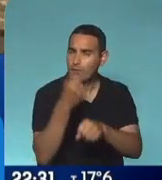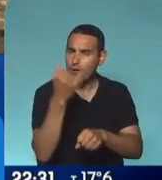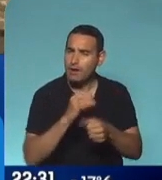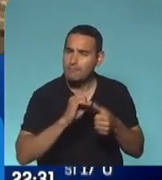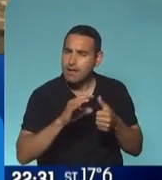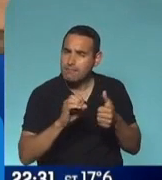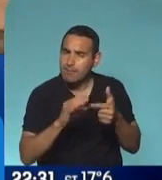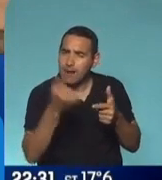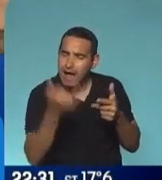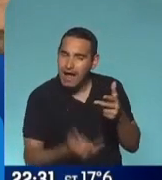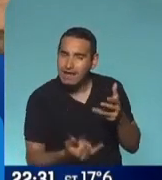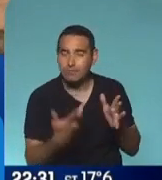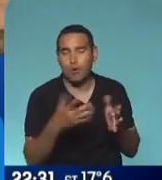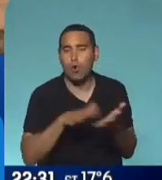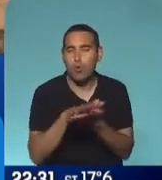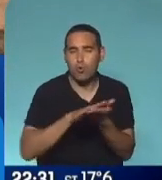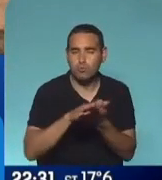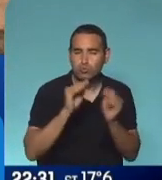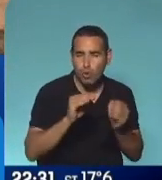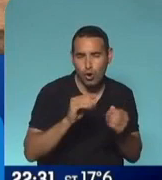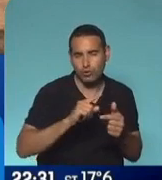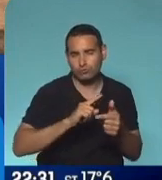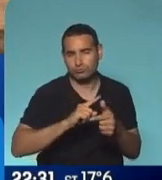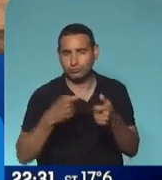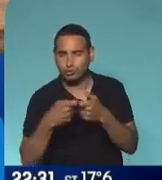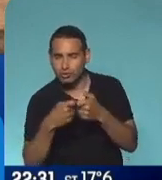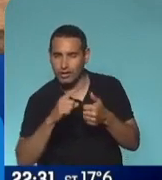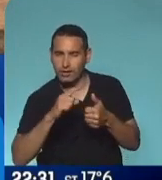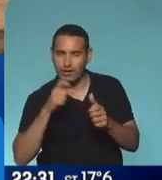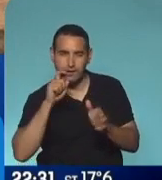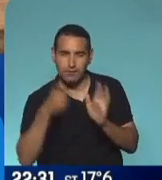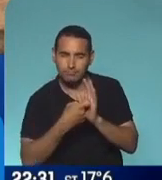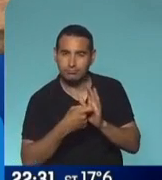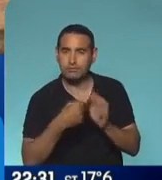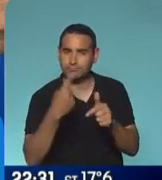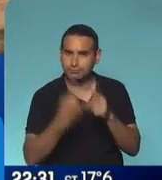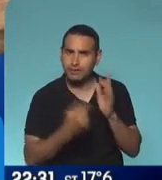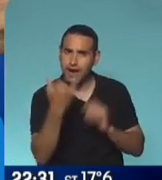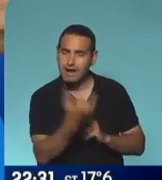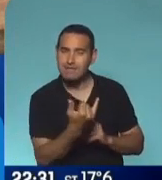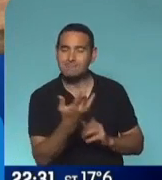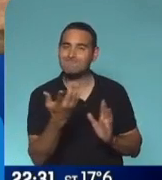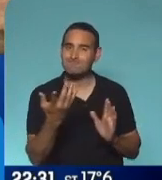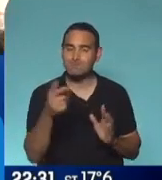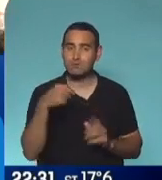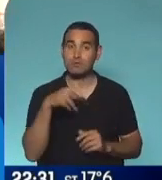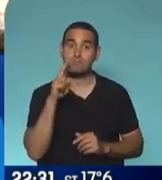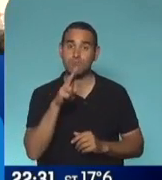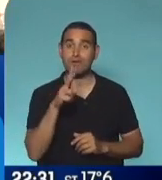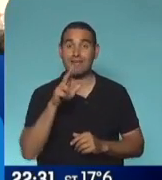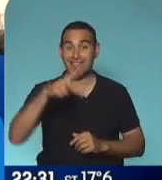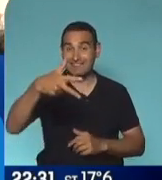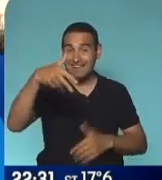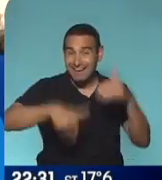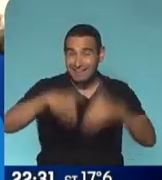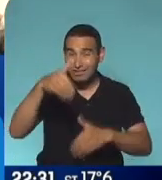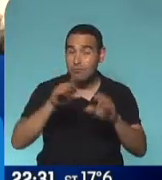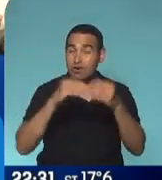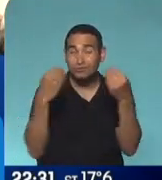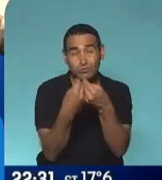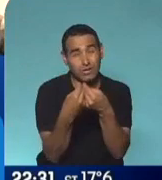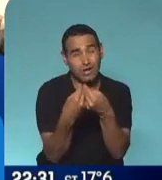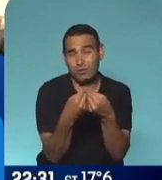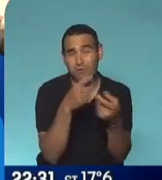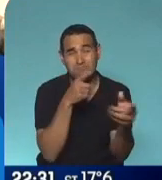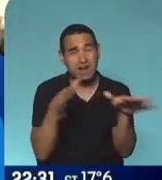ellos estos delitos de corrupción, cohecho y demás que se le imputan, por lo cual el escenario es este, terceras elecciones con un resultado